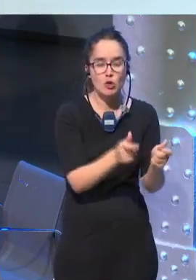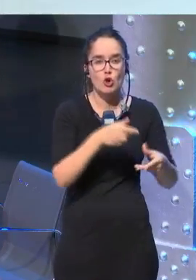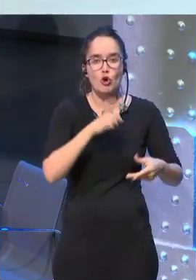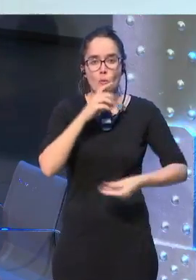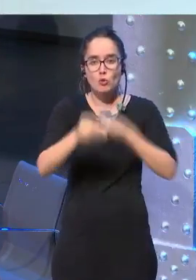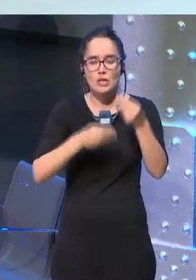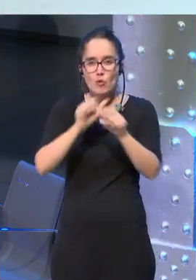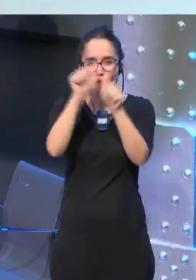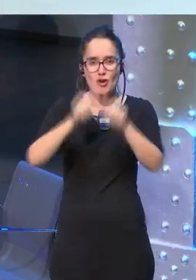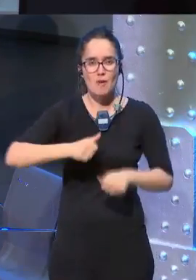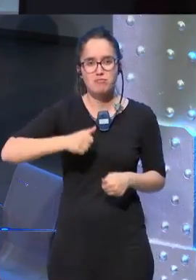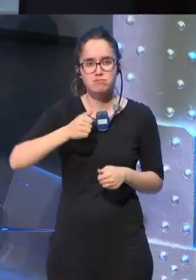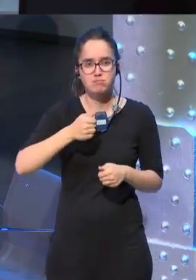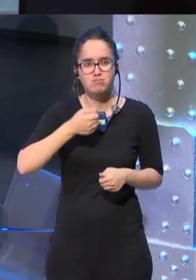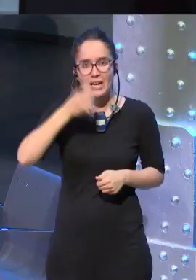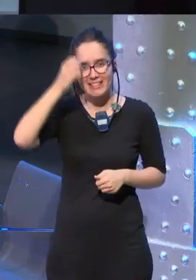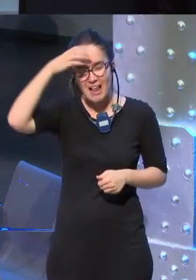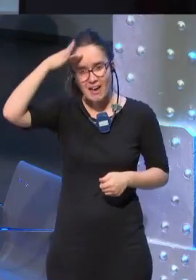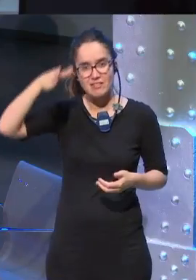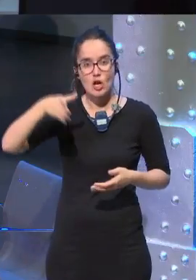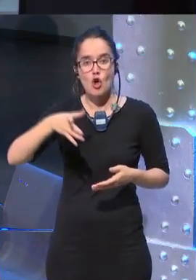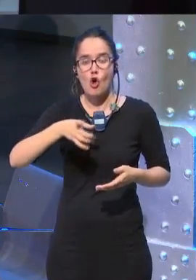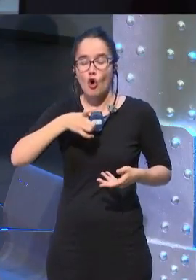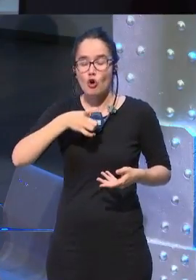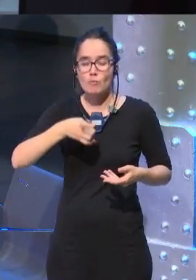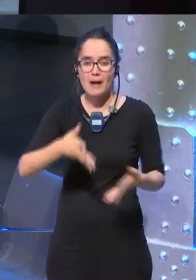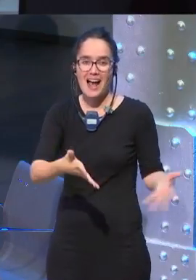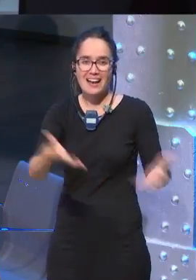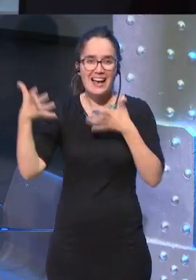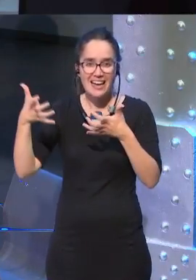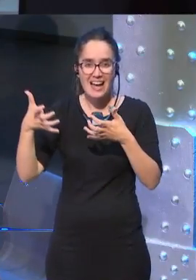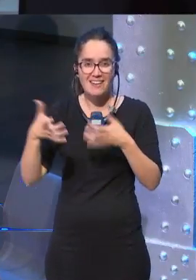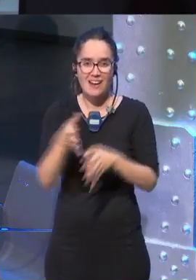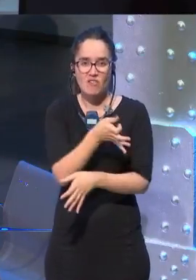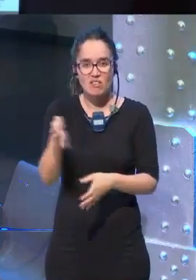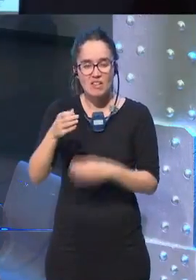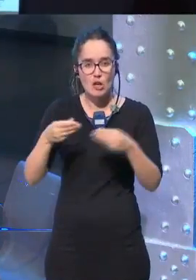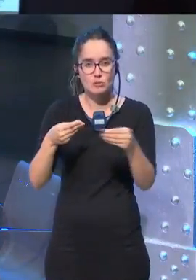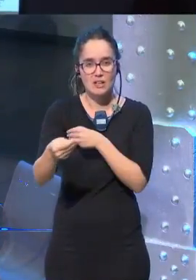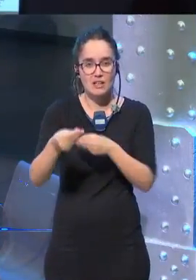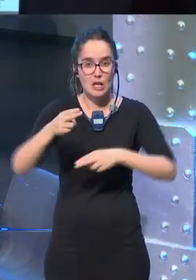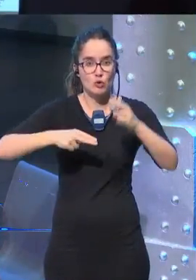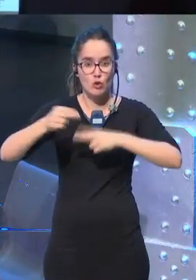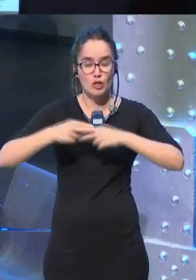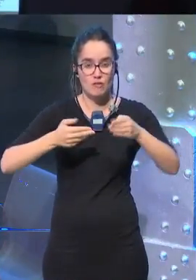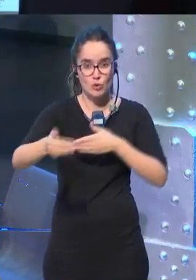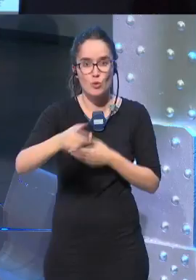forma inteligente y cómo podemos ganar en eficiencia en los materiales en las construcciones del futuro.